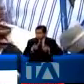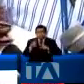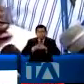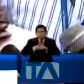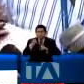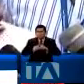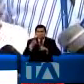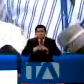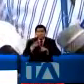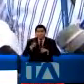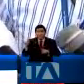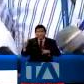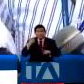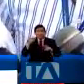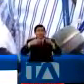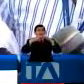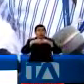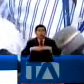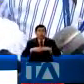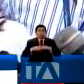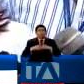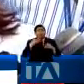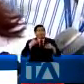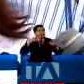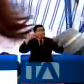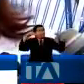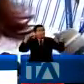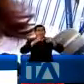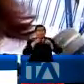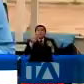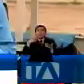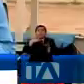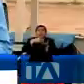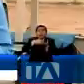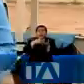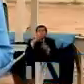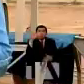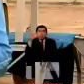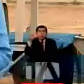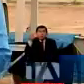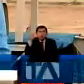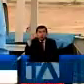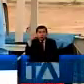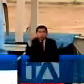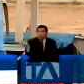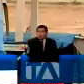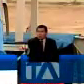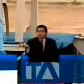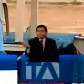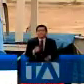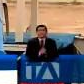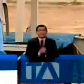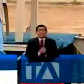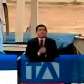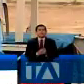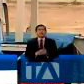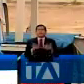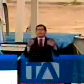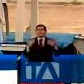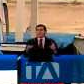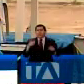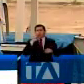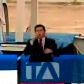ninguna explicación para que los tenedores de papeles de gobierno hayan dejado de pagar la suya. Respecto a las intenciones que en audiencia de habeas